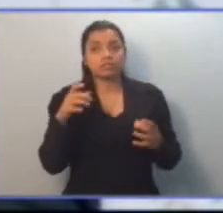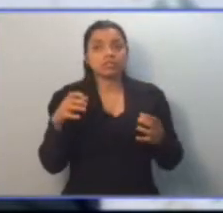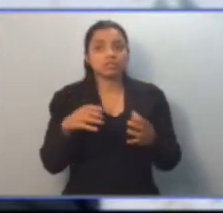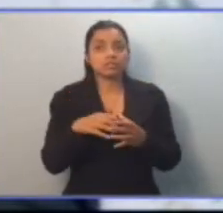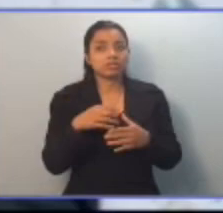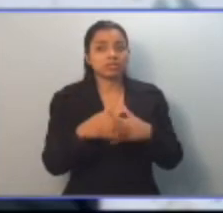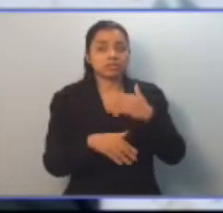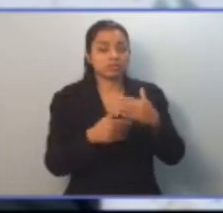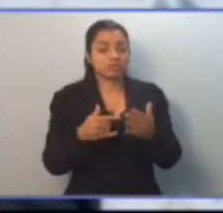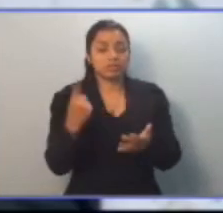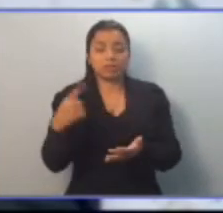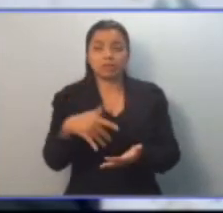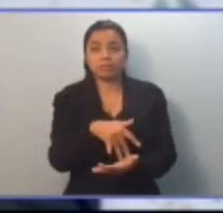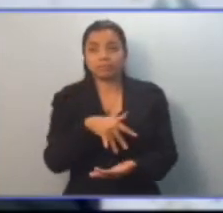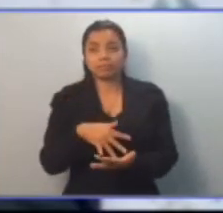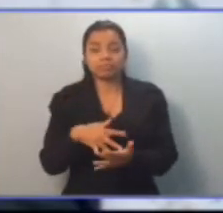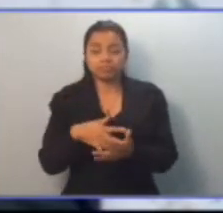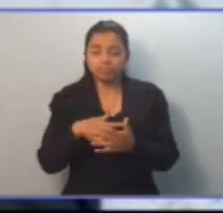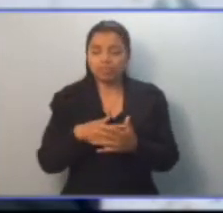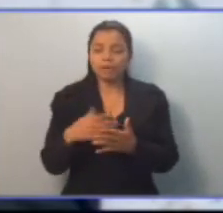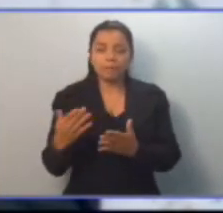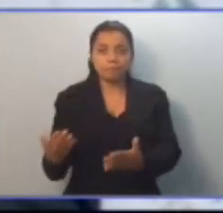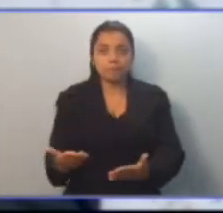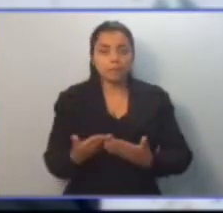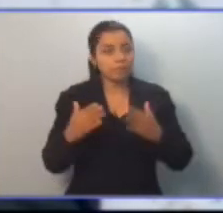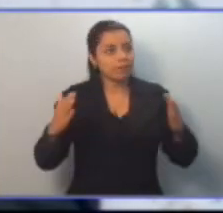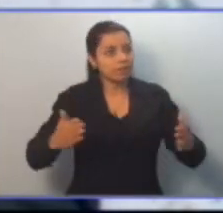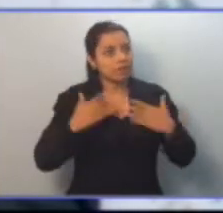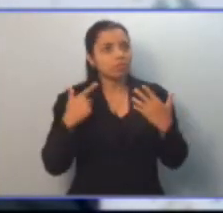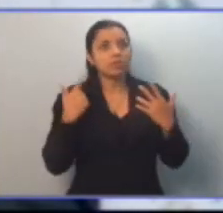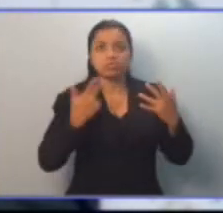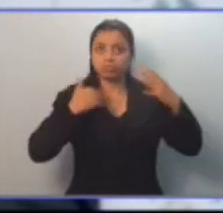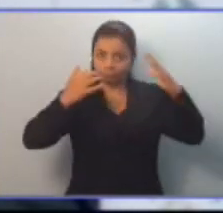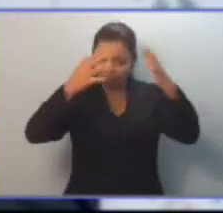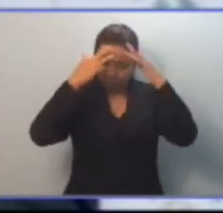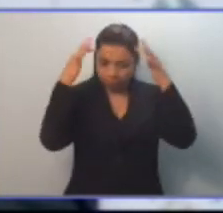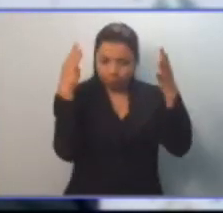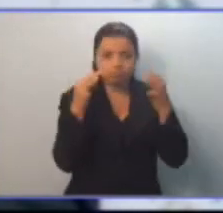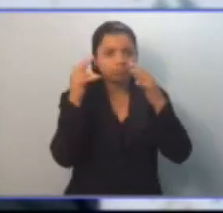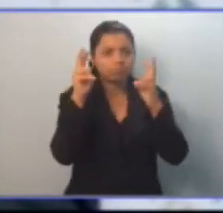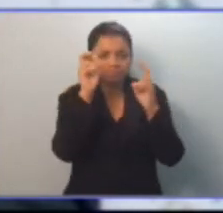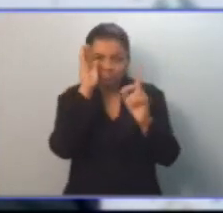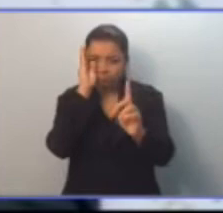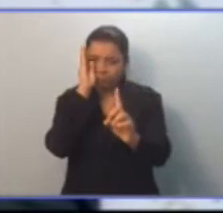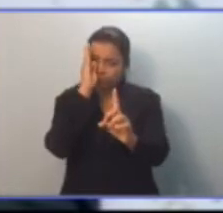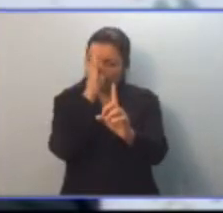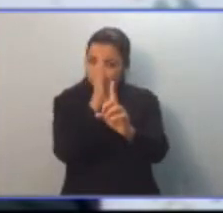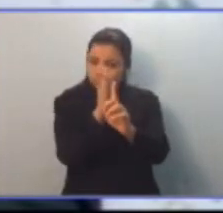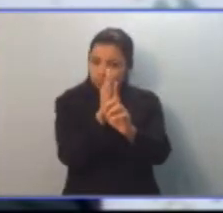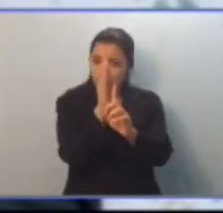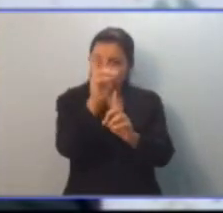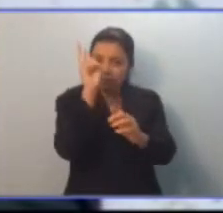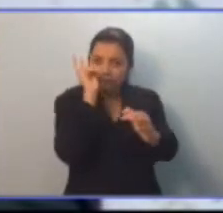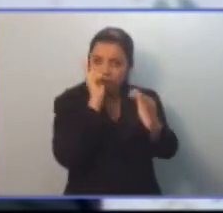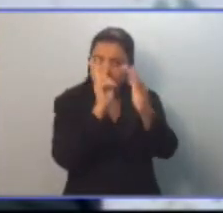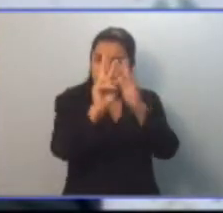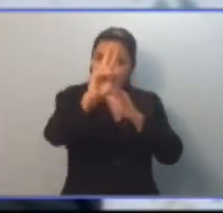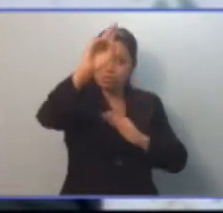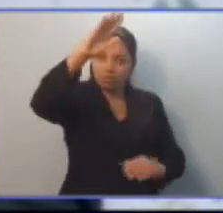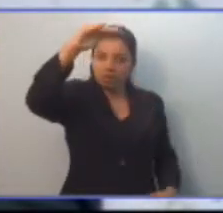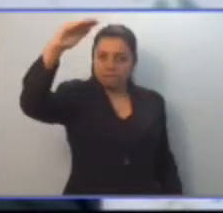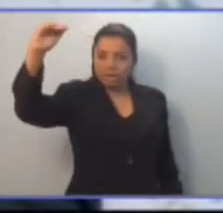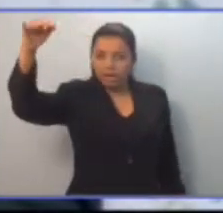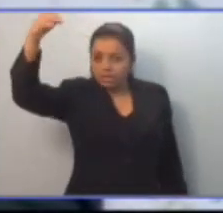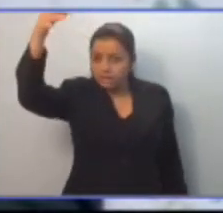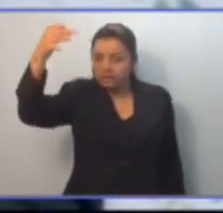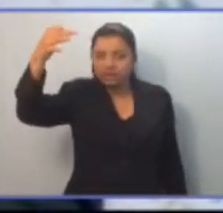los más débiles. Me motiva que las decisiones que se tomen deben ir orientadas con una visión de país, pensar qué es